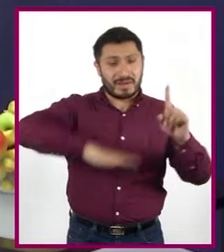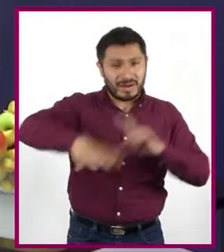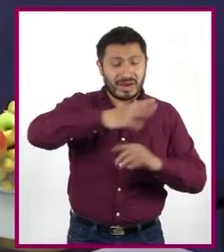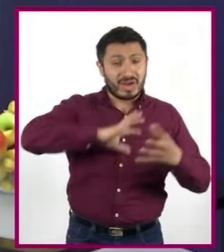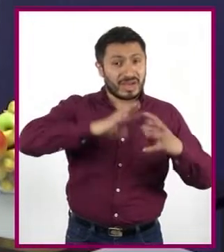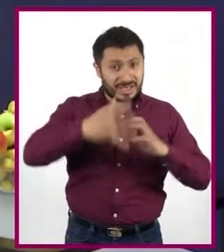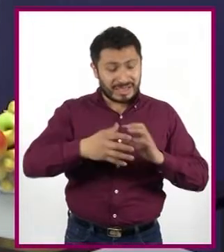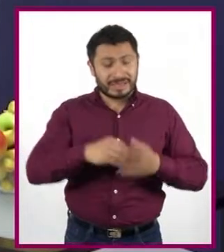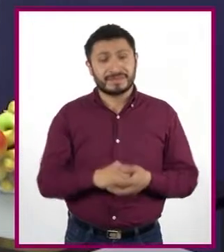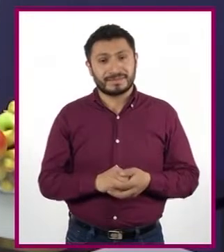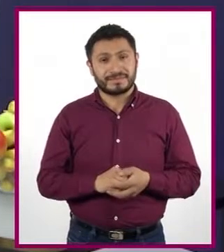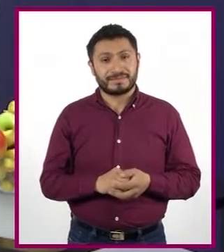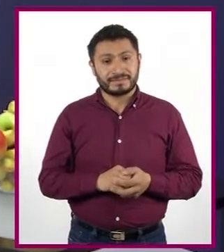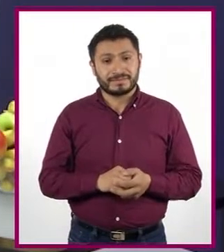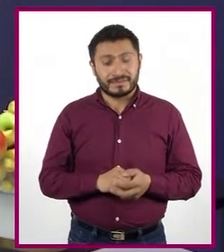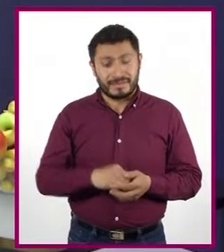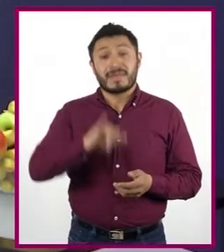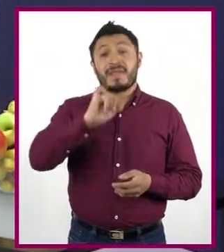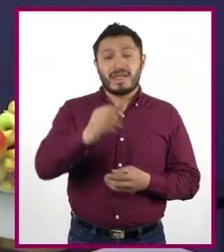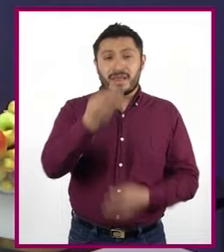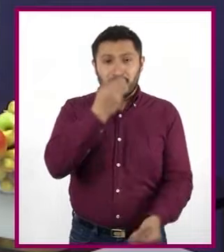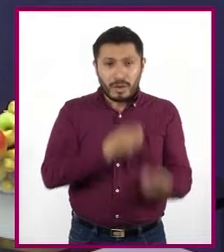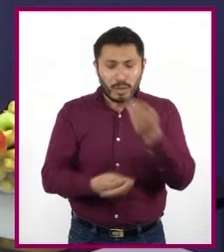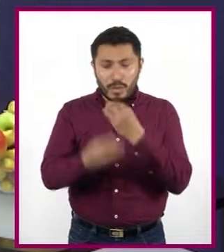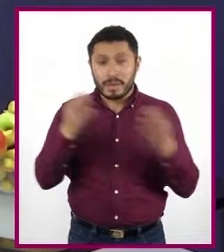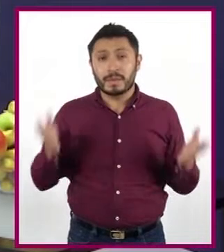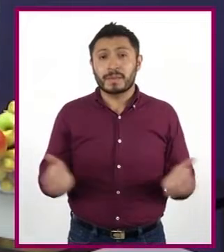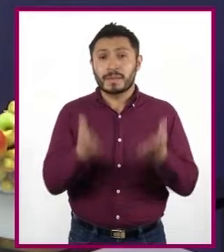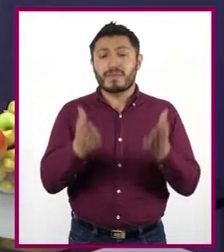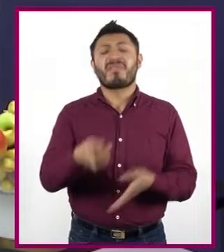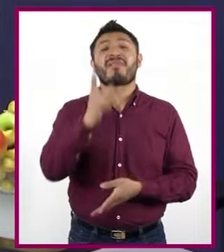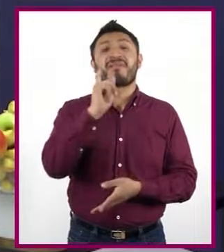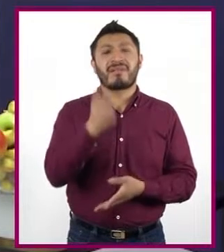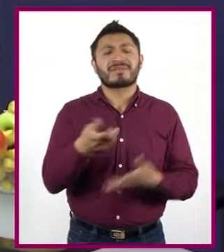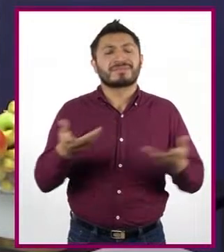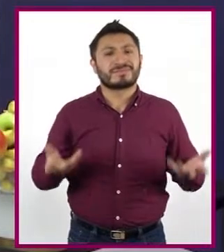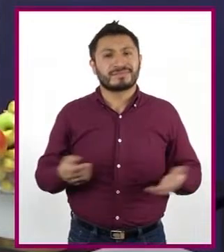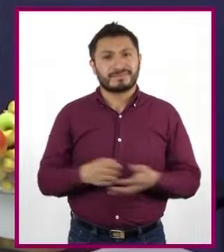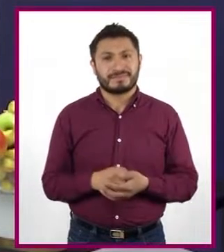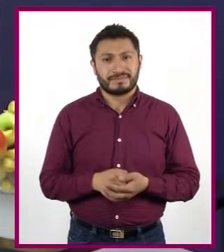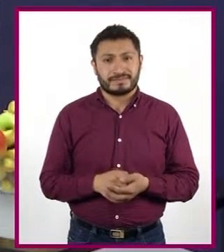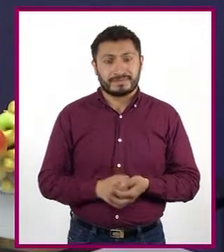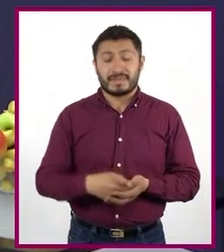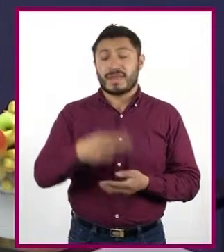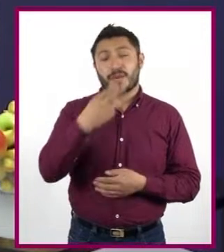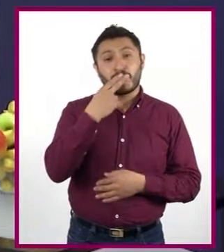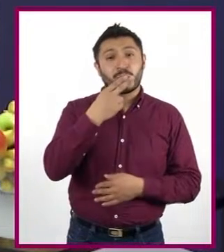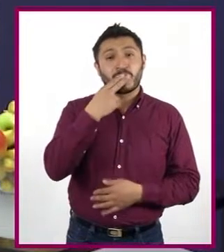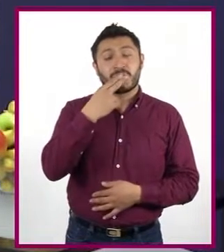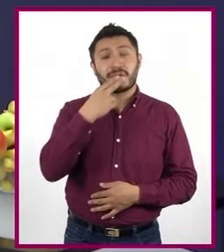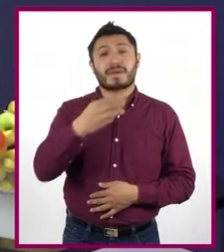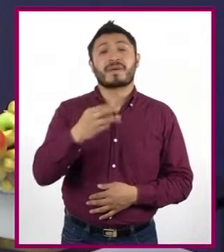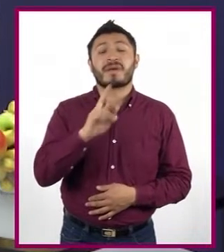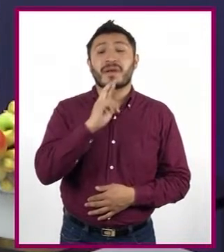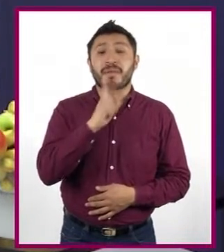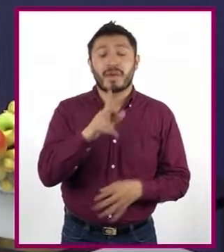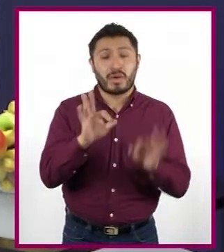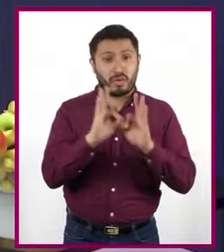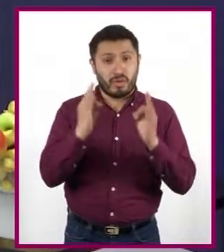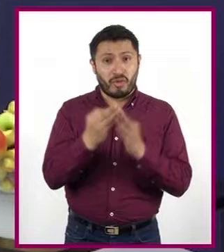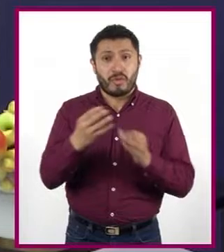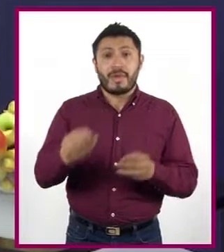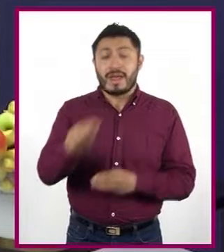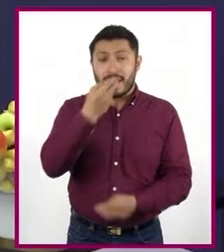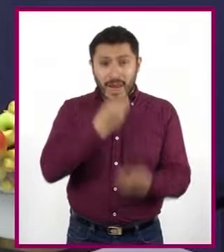Es correcto. ¿Y alimentación sostenible sería? Pues utilizar de mejor manera los